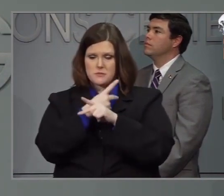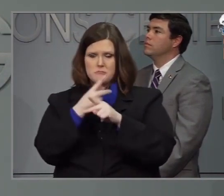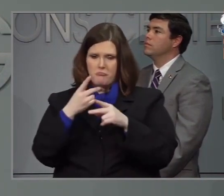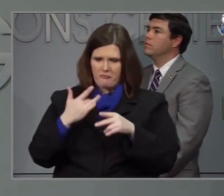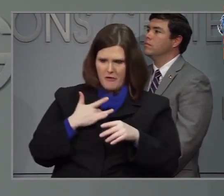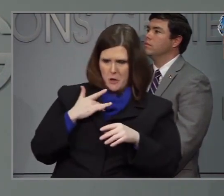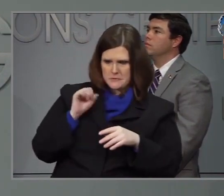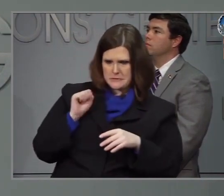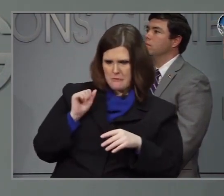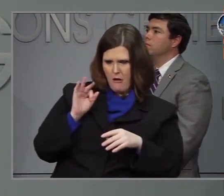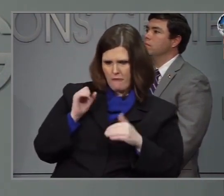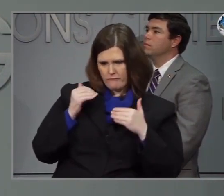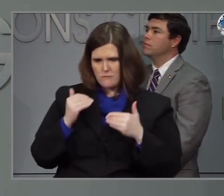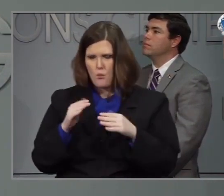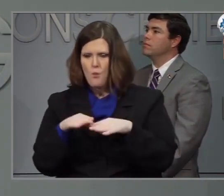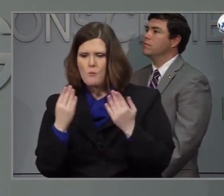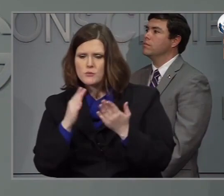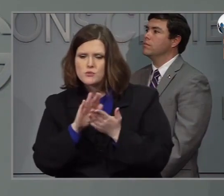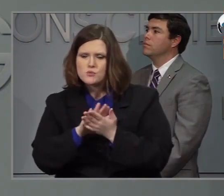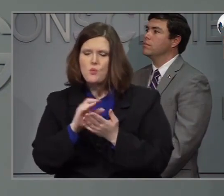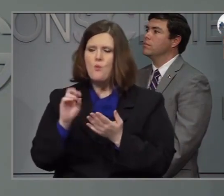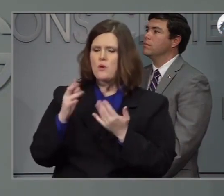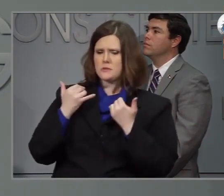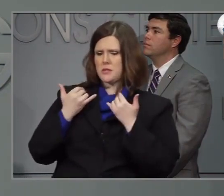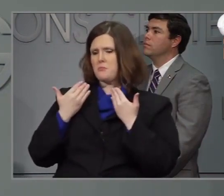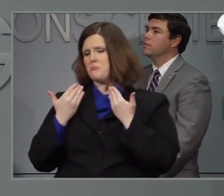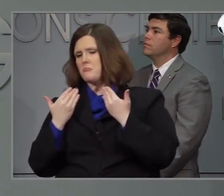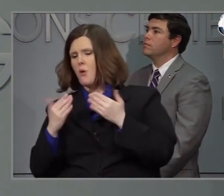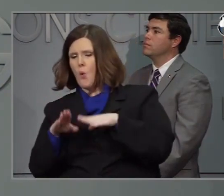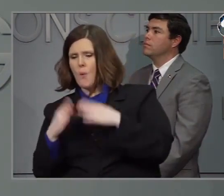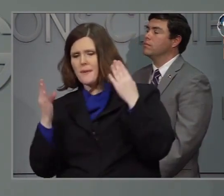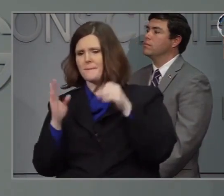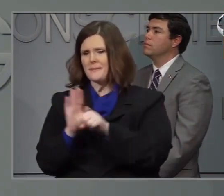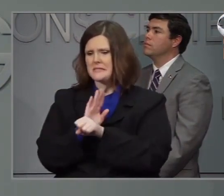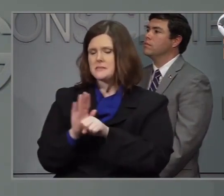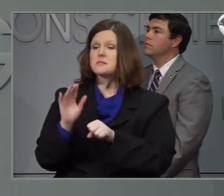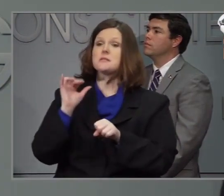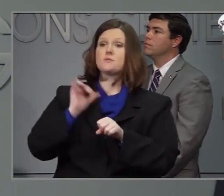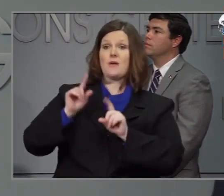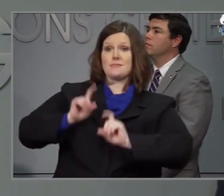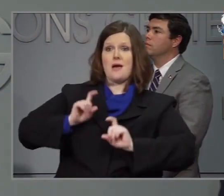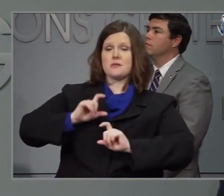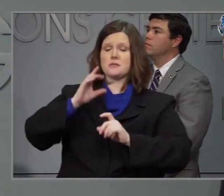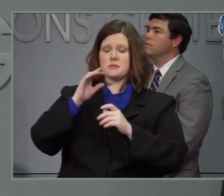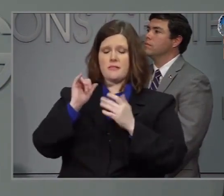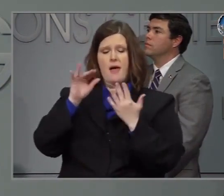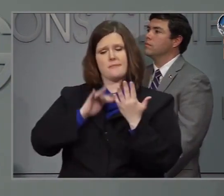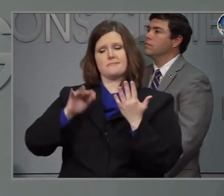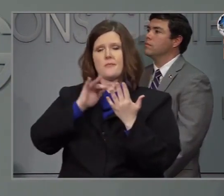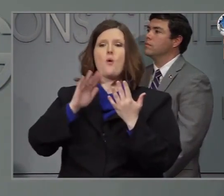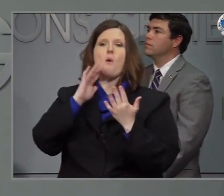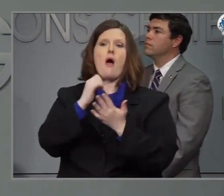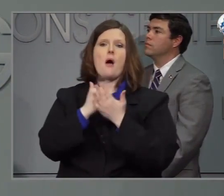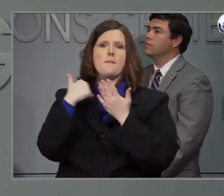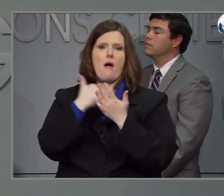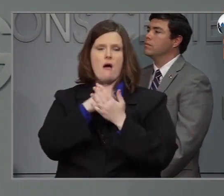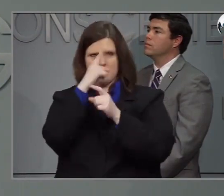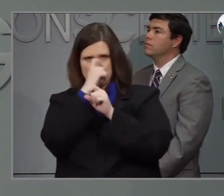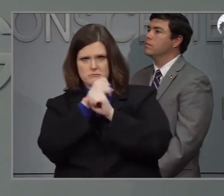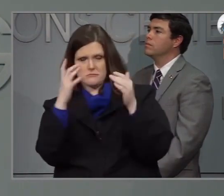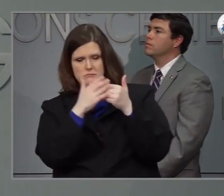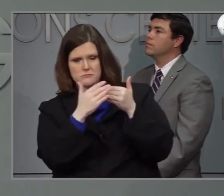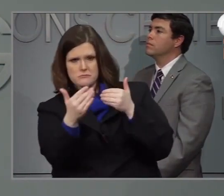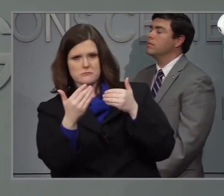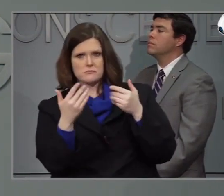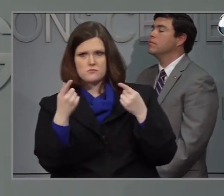pregunta acerca de cierres de escuelas etcétera esto nos va a dar una mejor idea de qué es lo que está sucediendo en nuestro estado con en